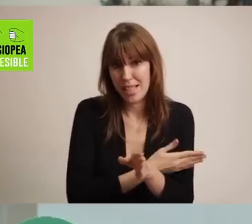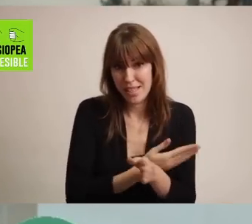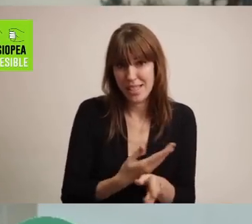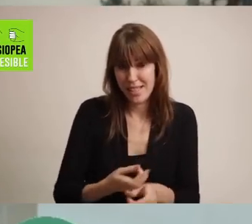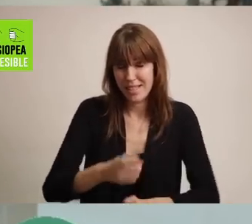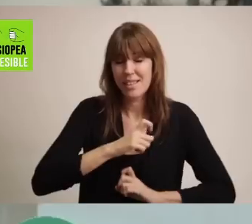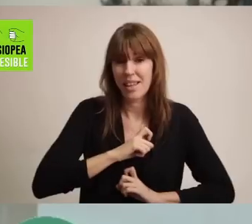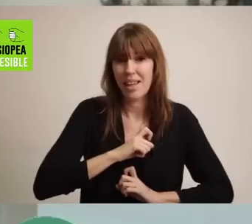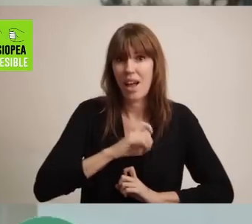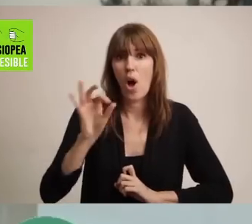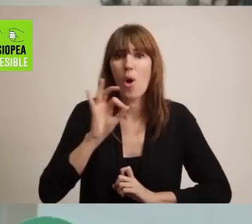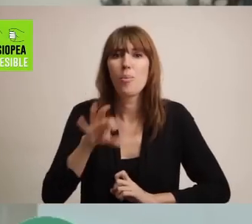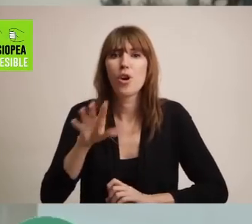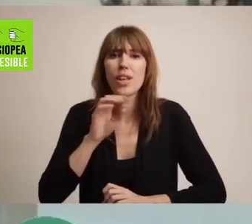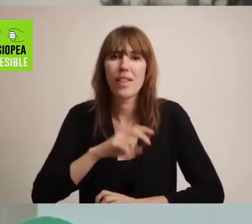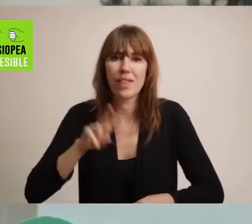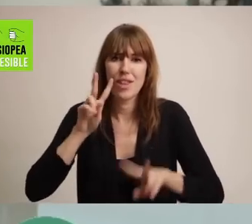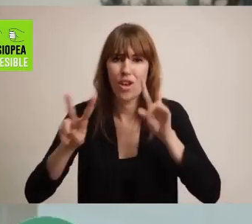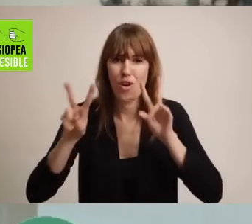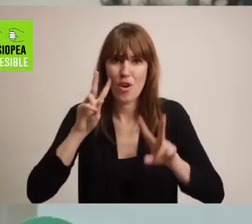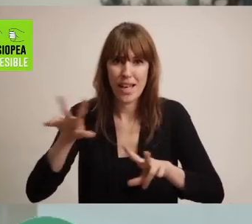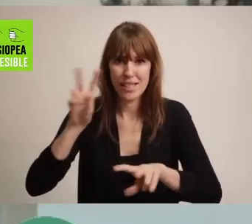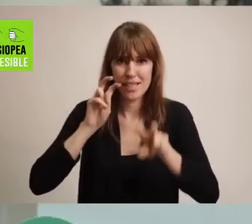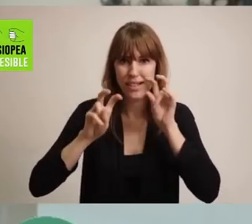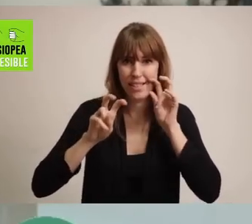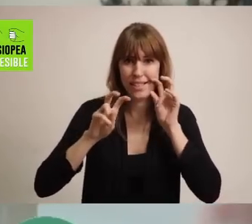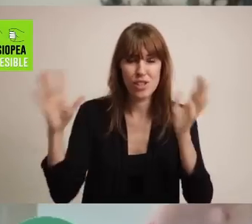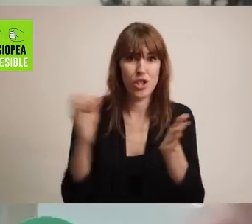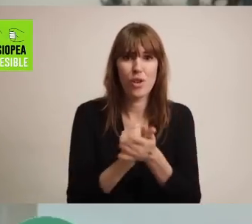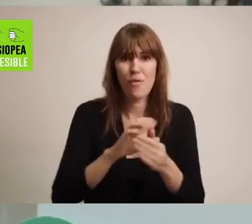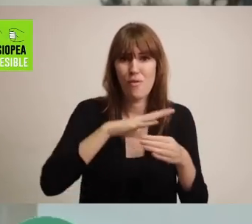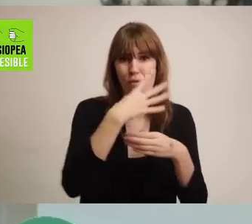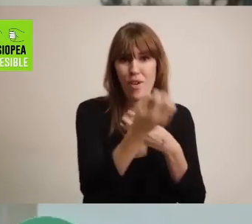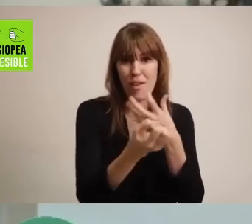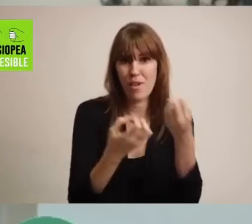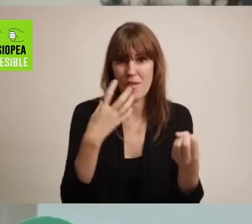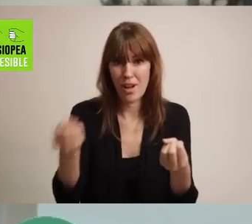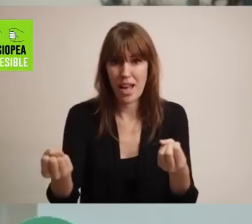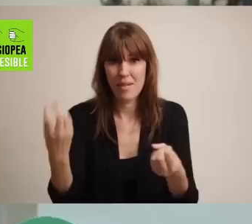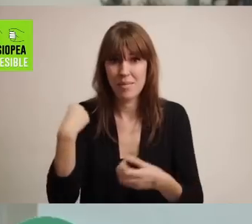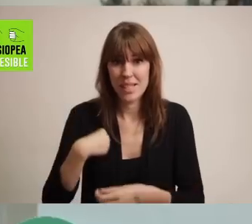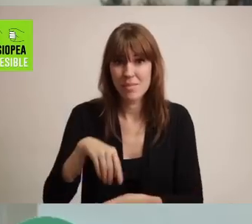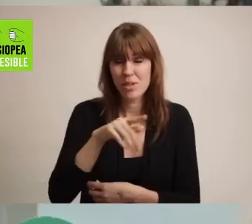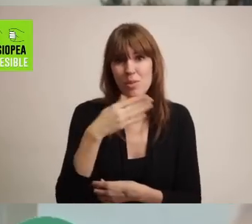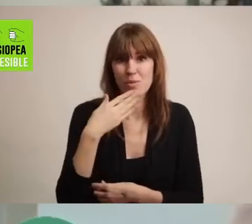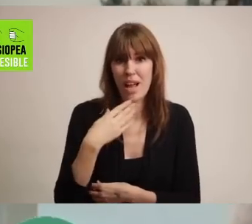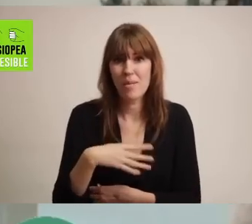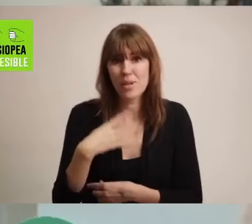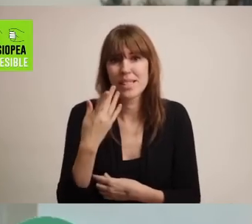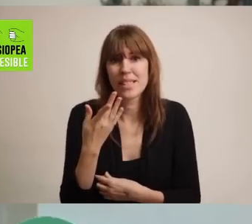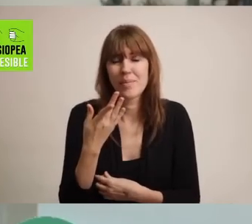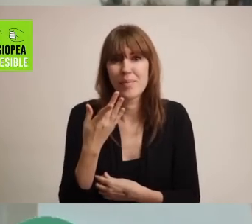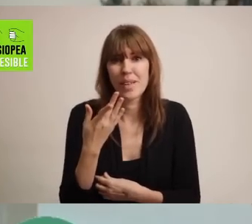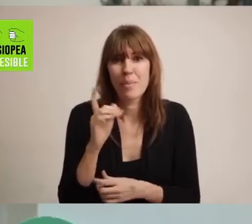o proyecciones, todo eso hay que quitarlo. Y eso entraría dentro de la cirugía oral. Y ya